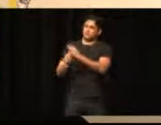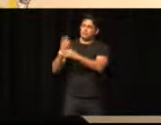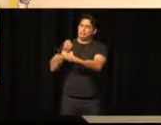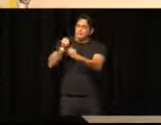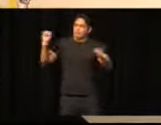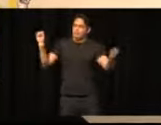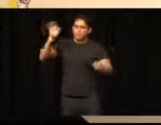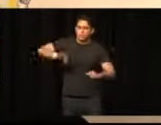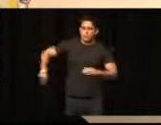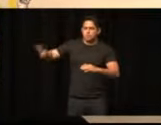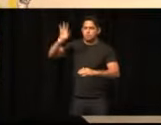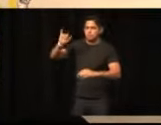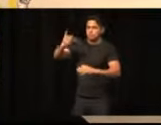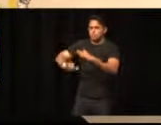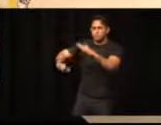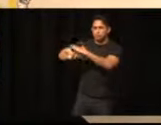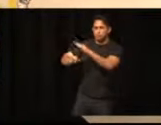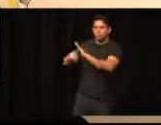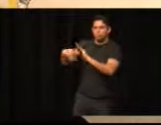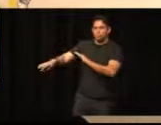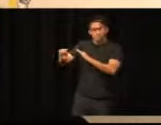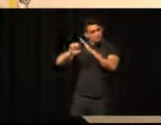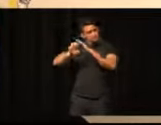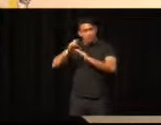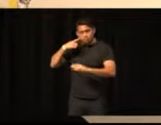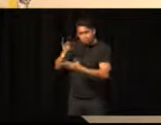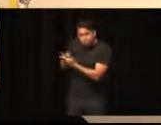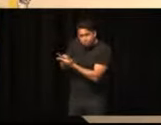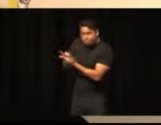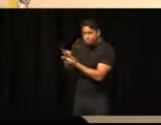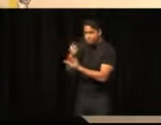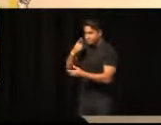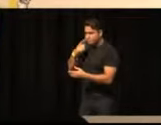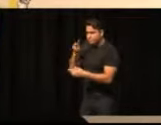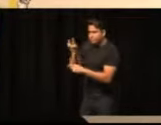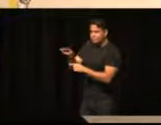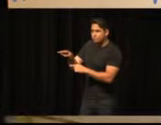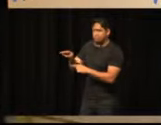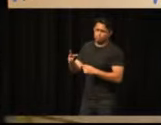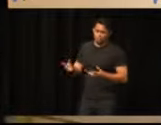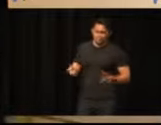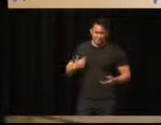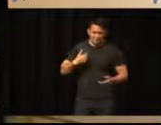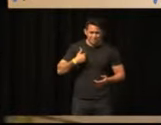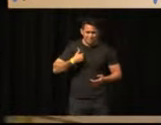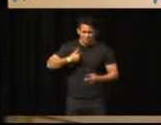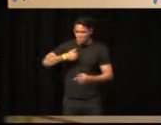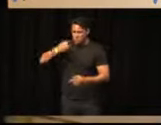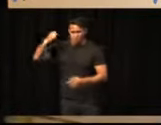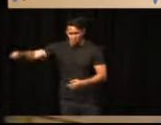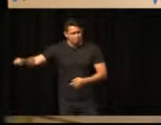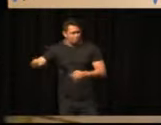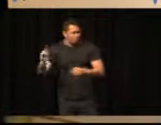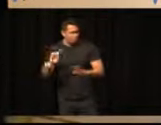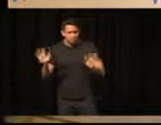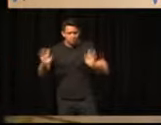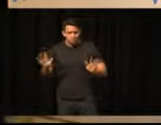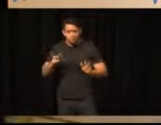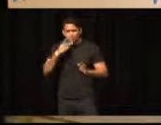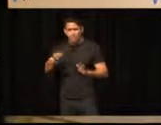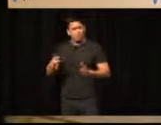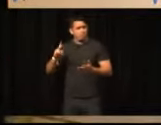institutos empresariales. Ocurre eso que tienen aquellas, o porque tienen. Yo no tengo nada contra ello, pero